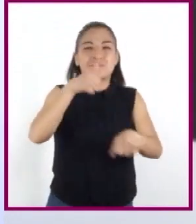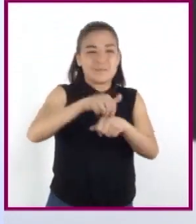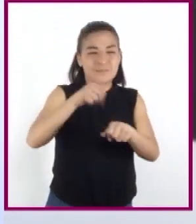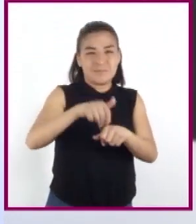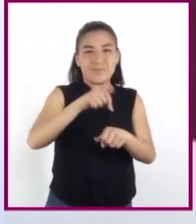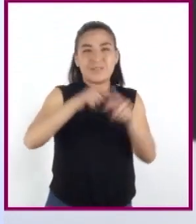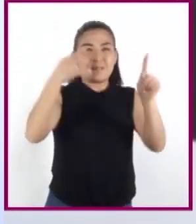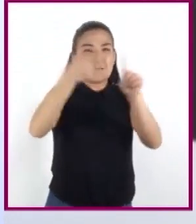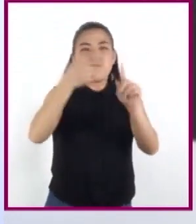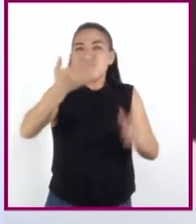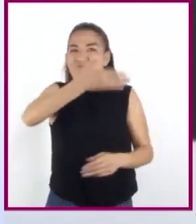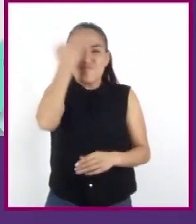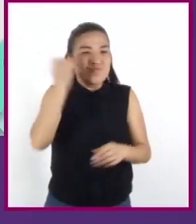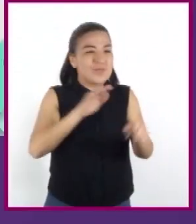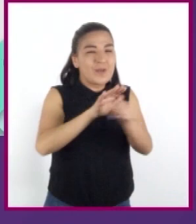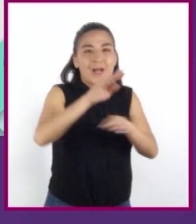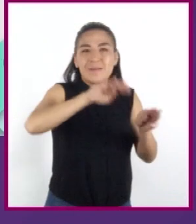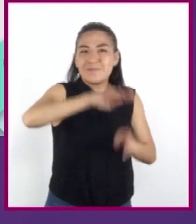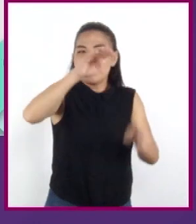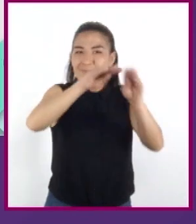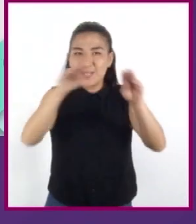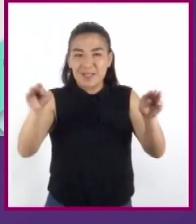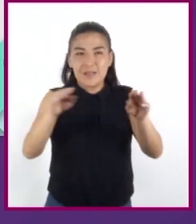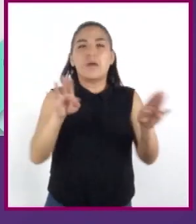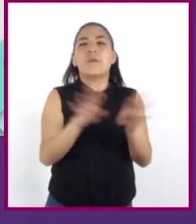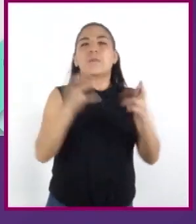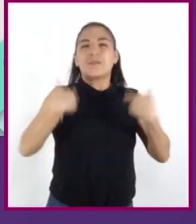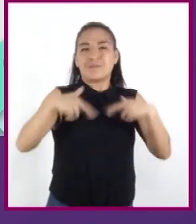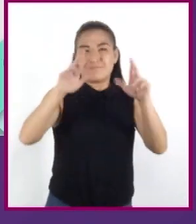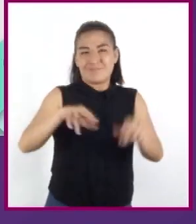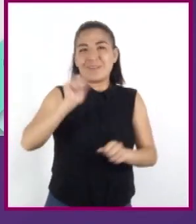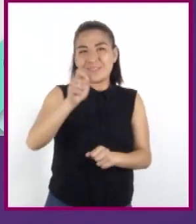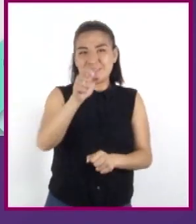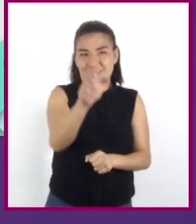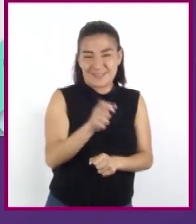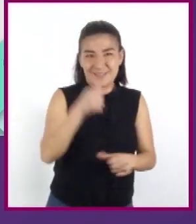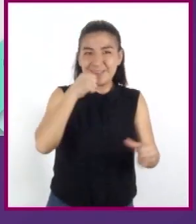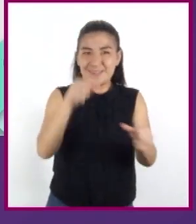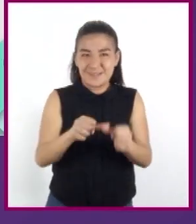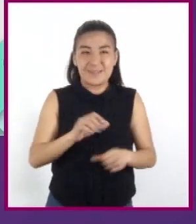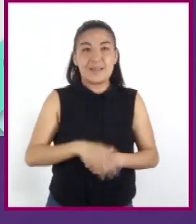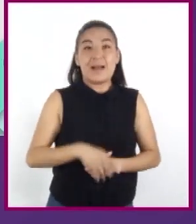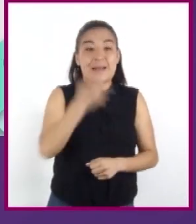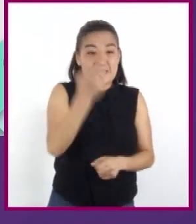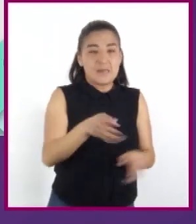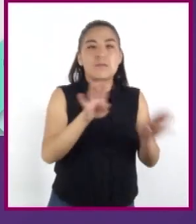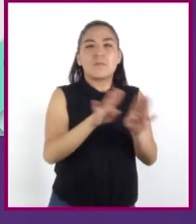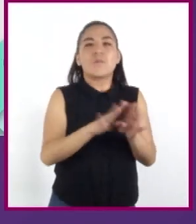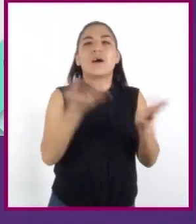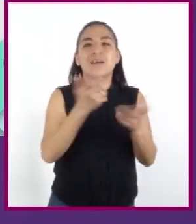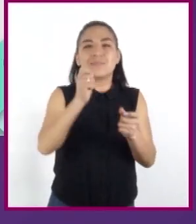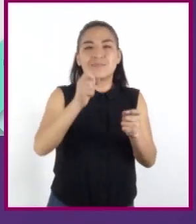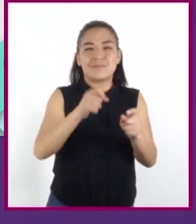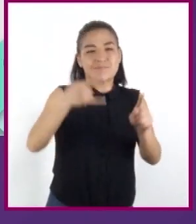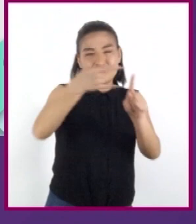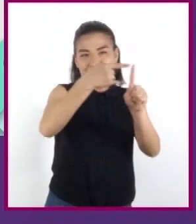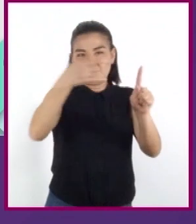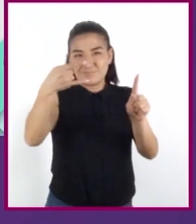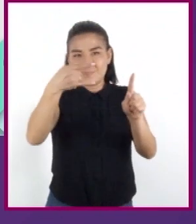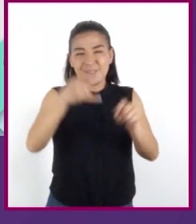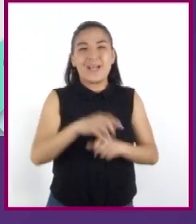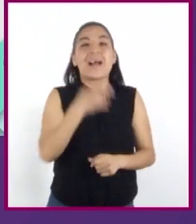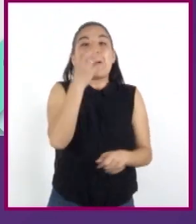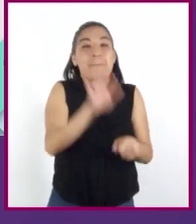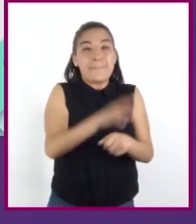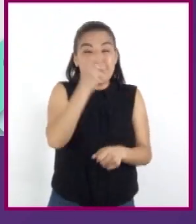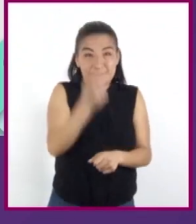las que desconocemos su medida, por lo que la representaremos con X, y con ella va a obtener una lámina rectangular. Para